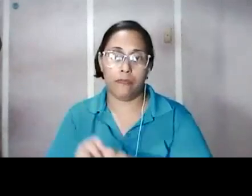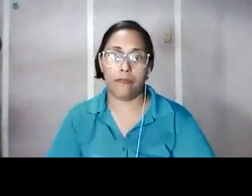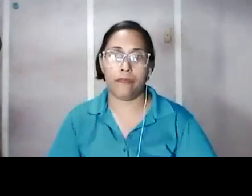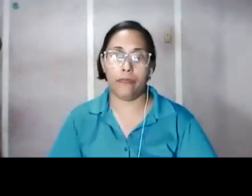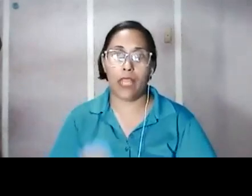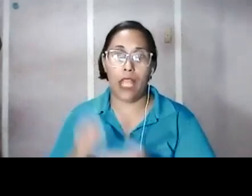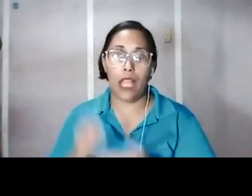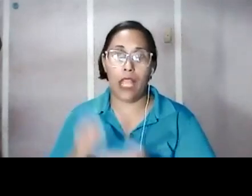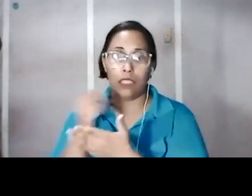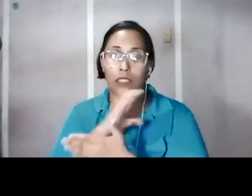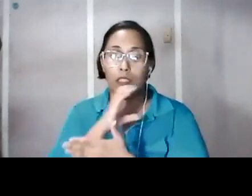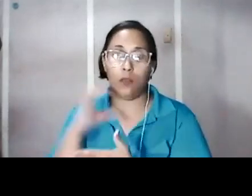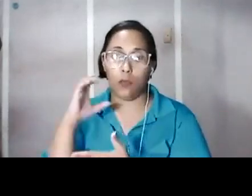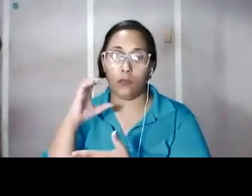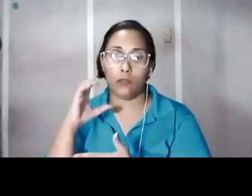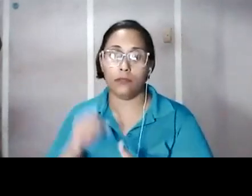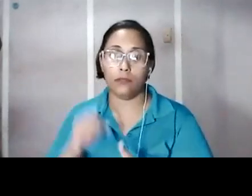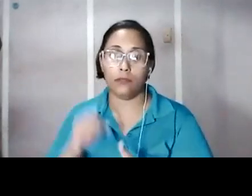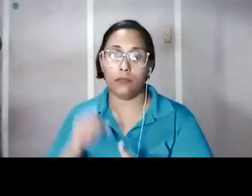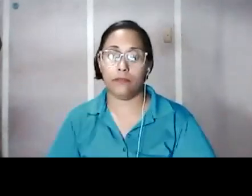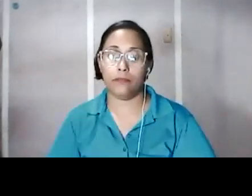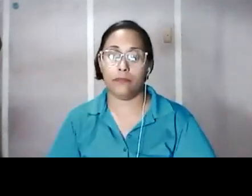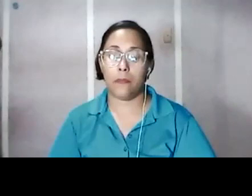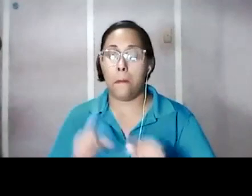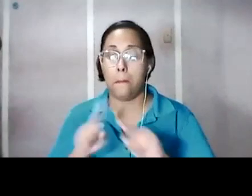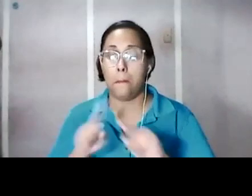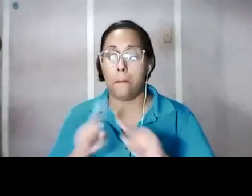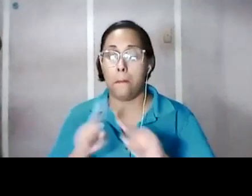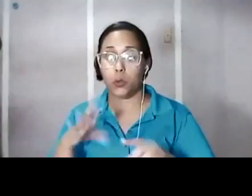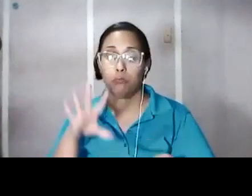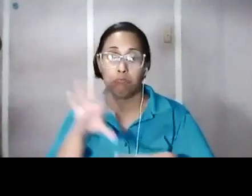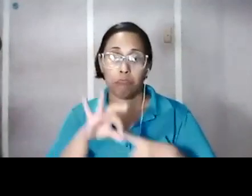antes de Cuaresma. Pero yo me lo encuentro,